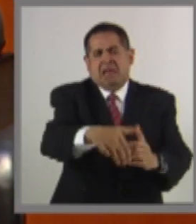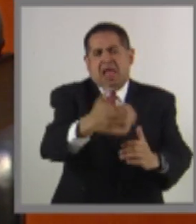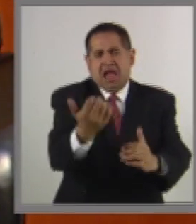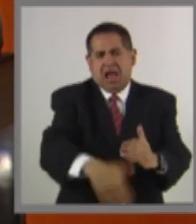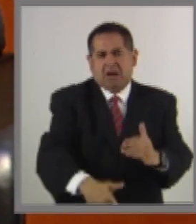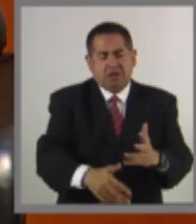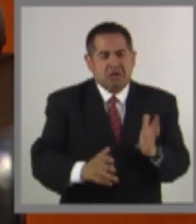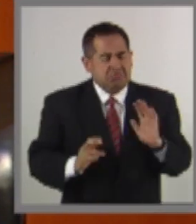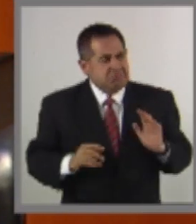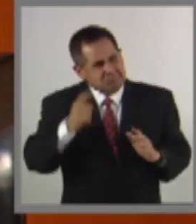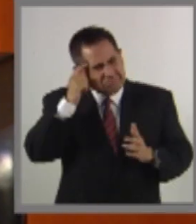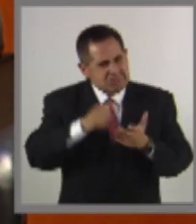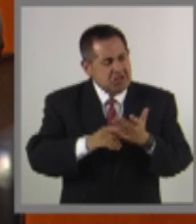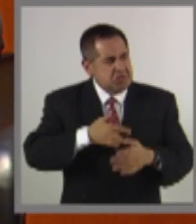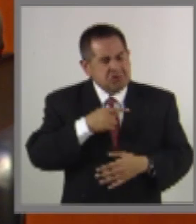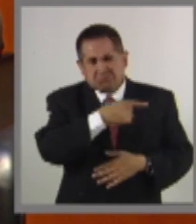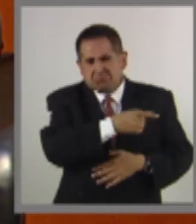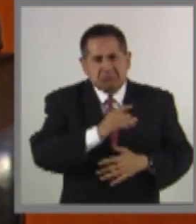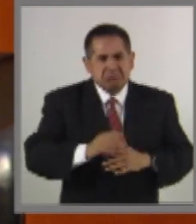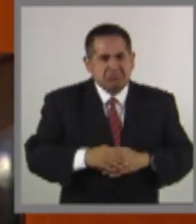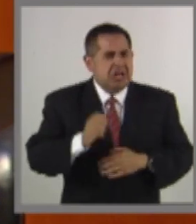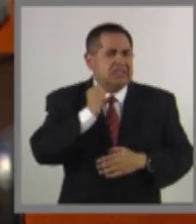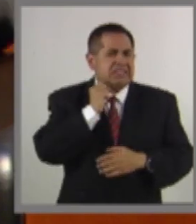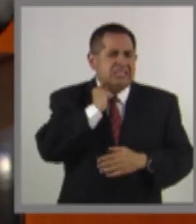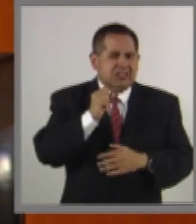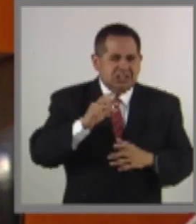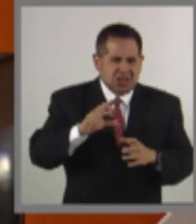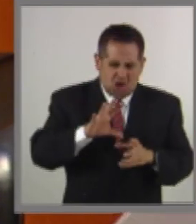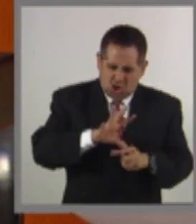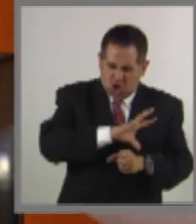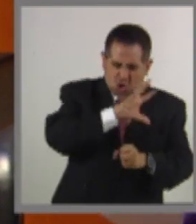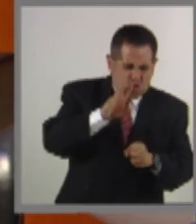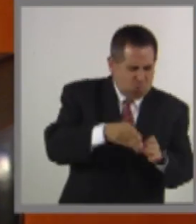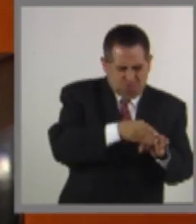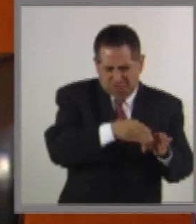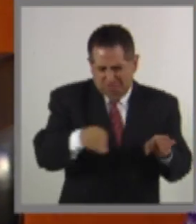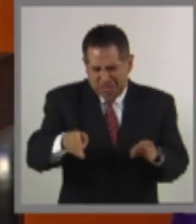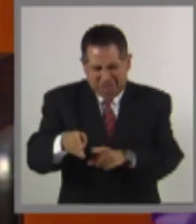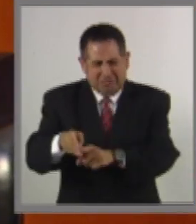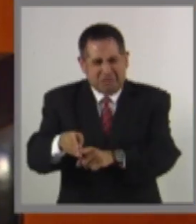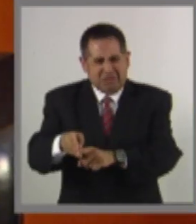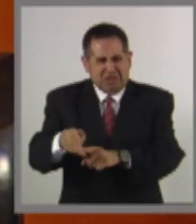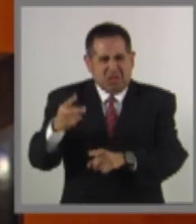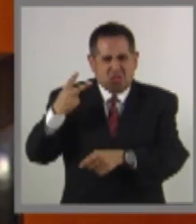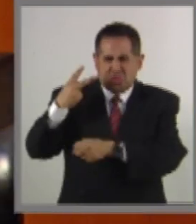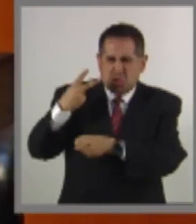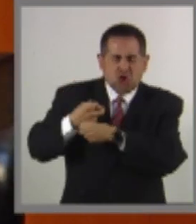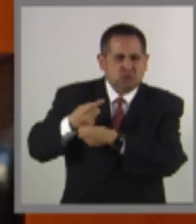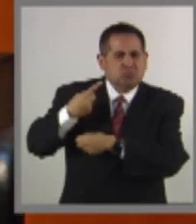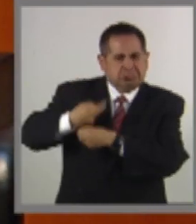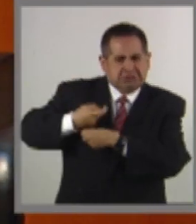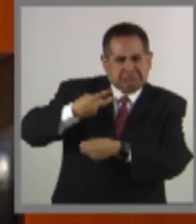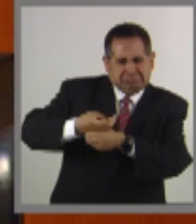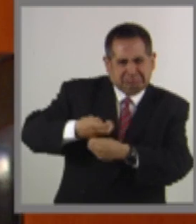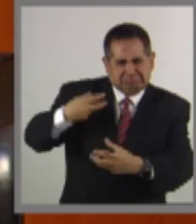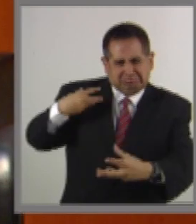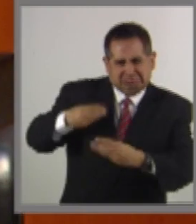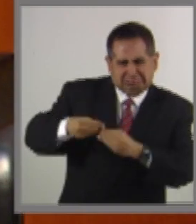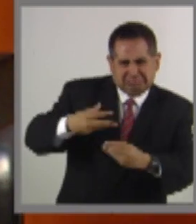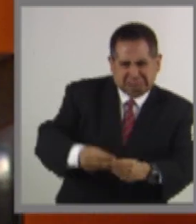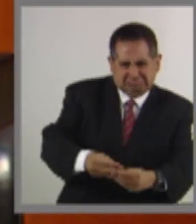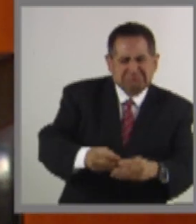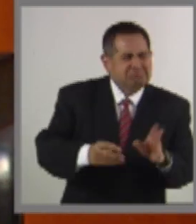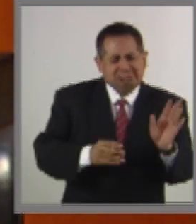del Senado, podemos decir que ha sido senador todo el periodo, las dos legislaturas.